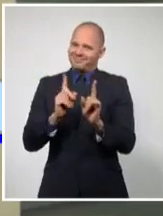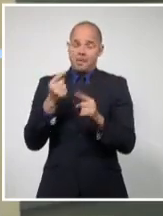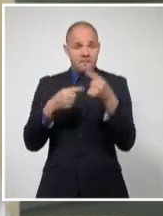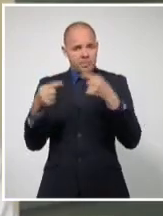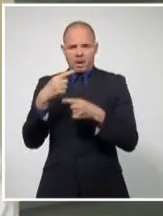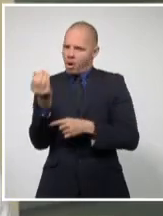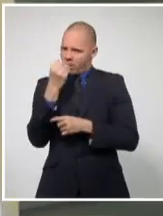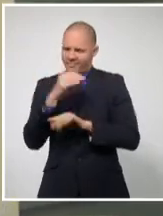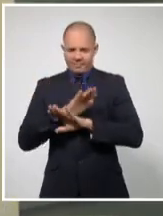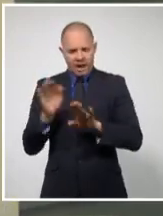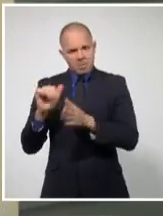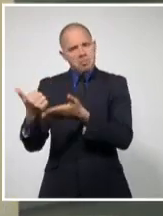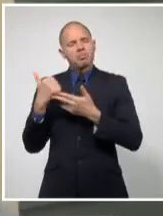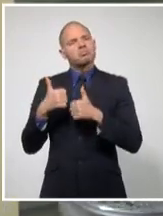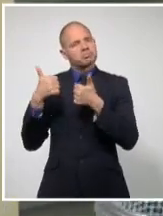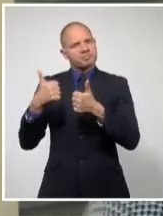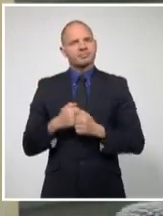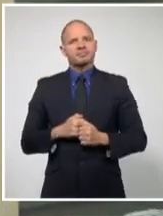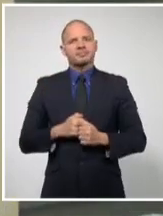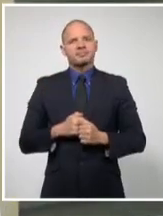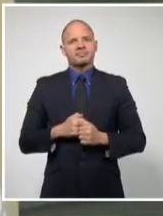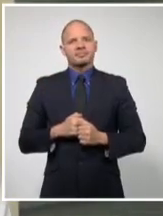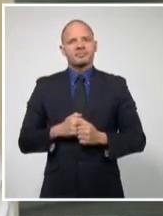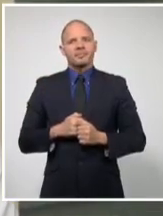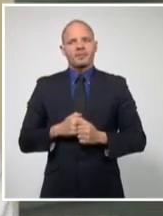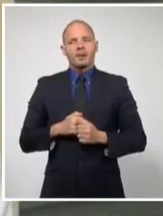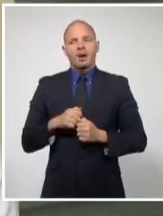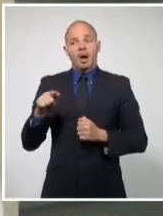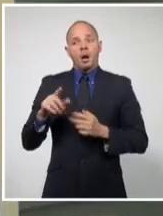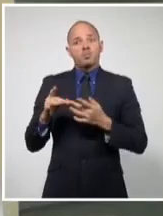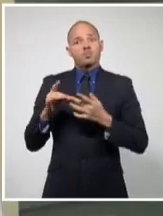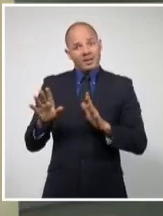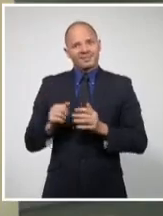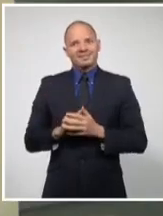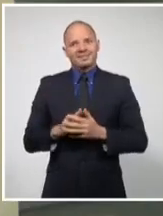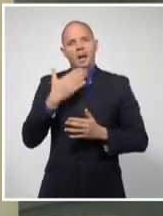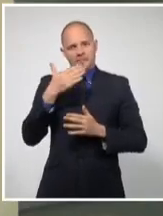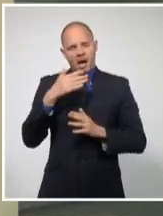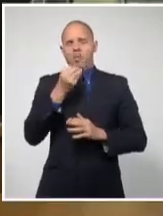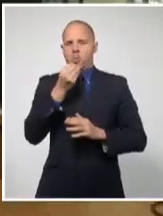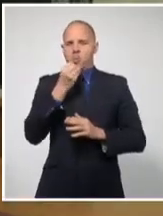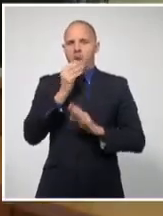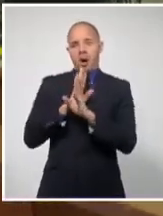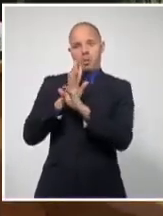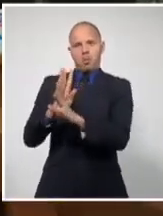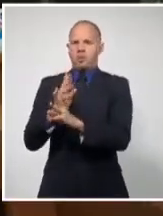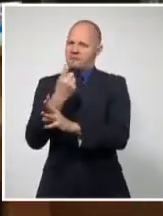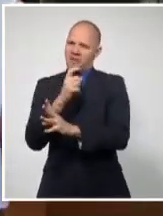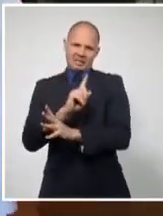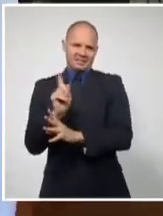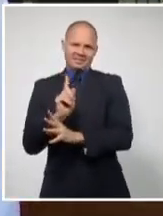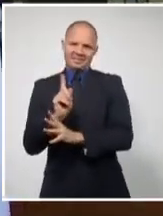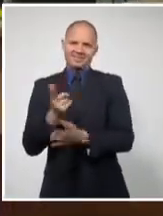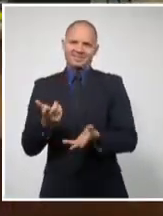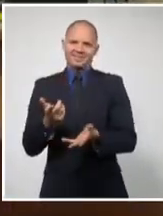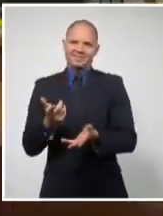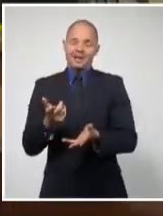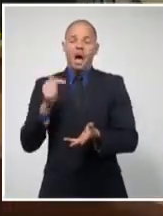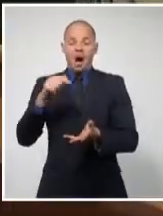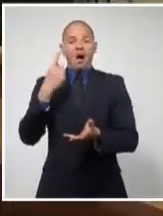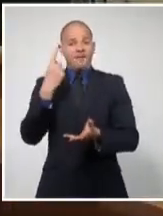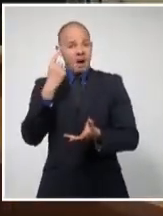nosotros y principalmente a nuestras familias. Y además te expones menos, por supuesto. Claro, distanciamiento físico sobre todo. Ampliar la red de distribución ha